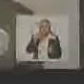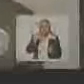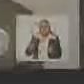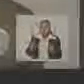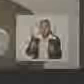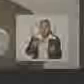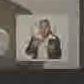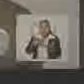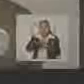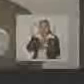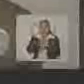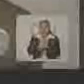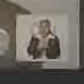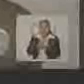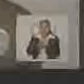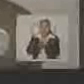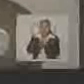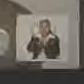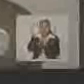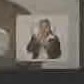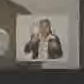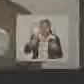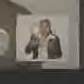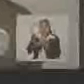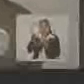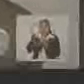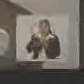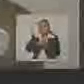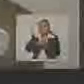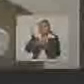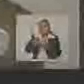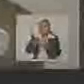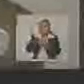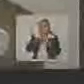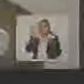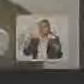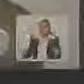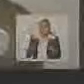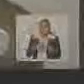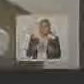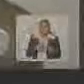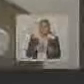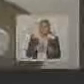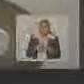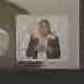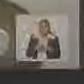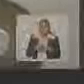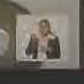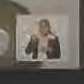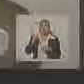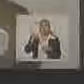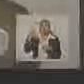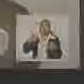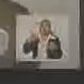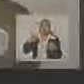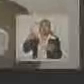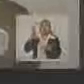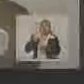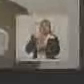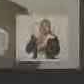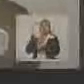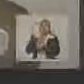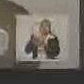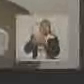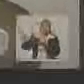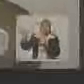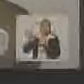principios estrictamente éticos. No se puede vulnerar el derecho de los demás impunemente. Hoy tenemos en